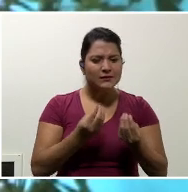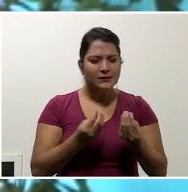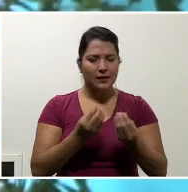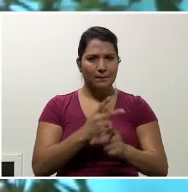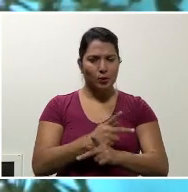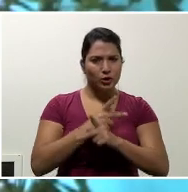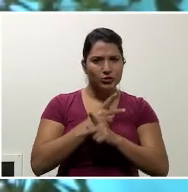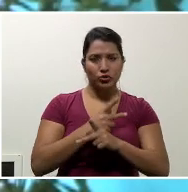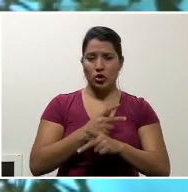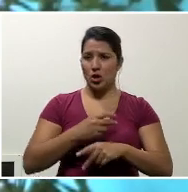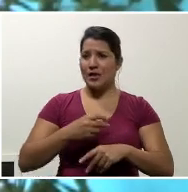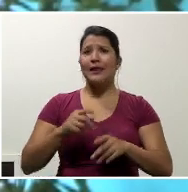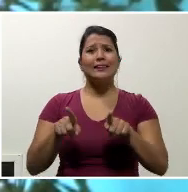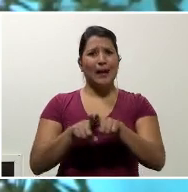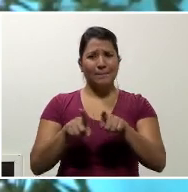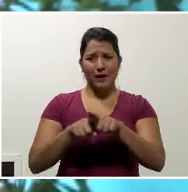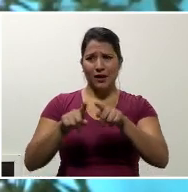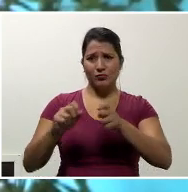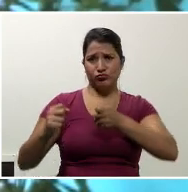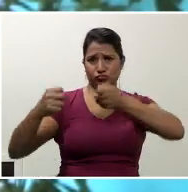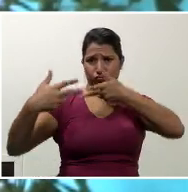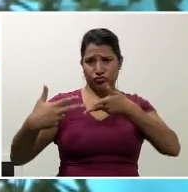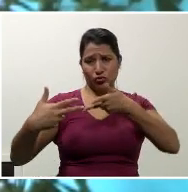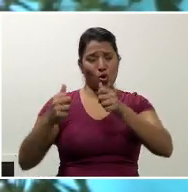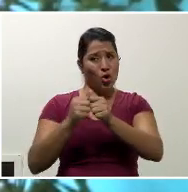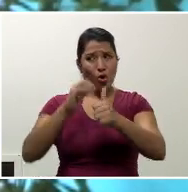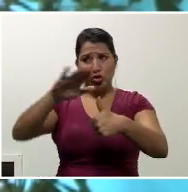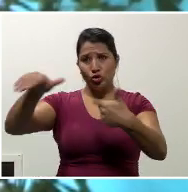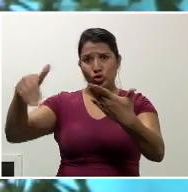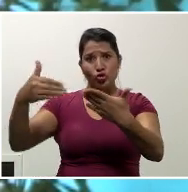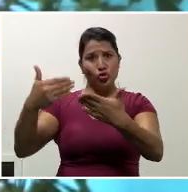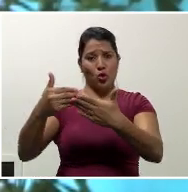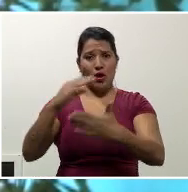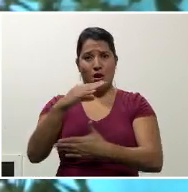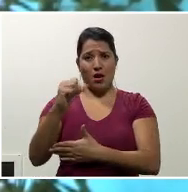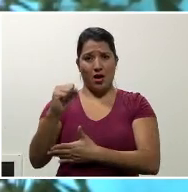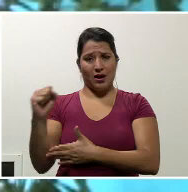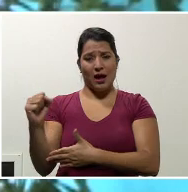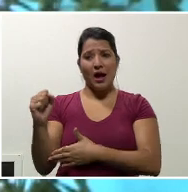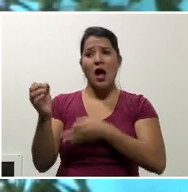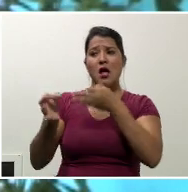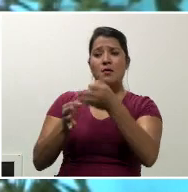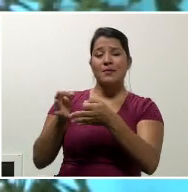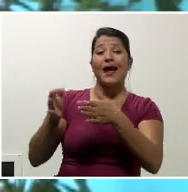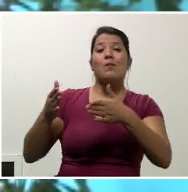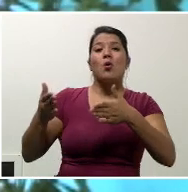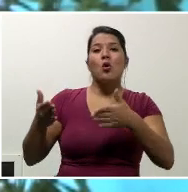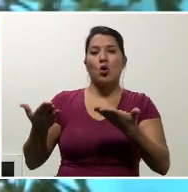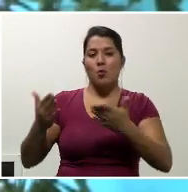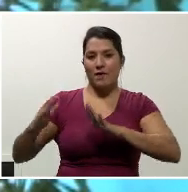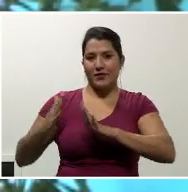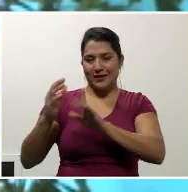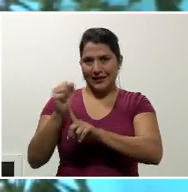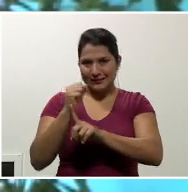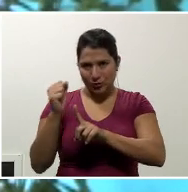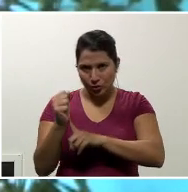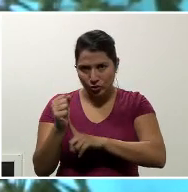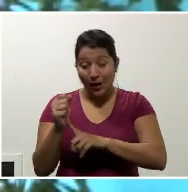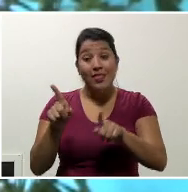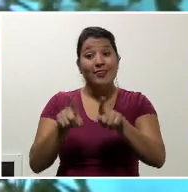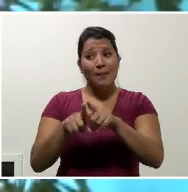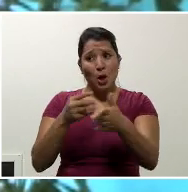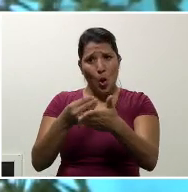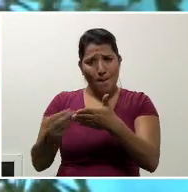todas las unidades donde se les explica cómo manejar la situación y además estamos adquiriendo más insumos en casos de que fuera necesario. Con respecto a